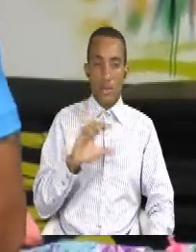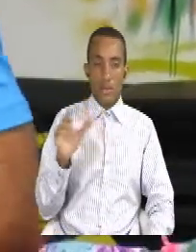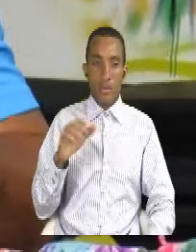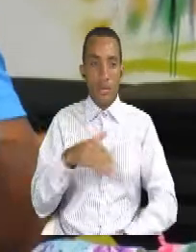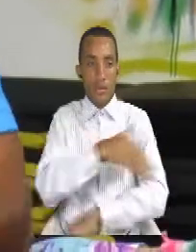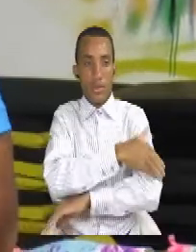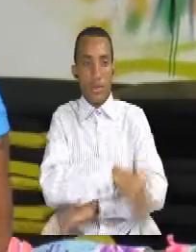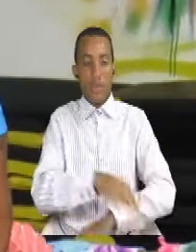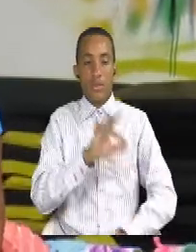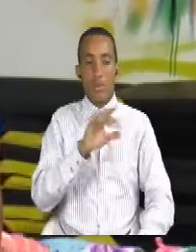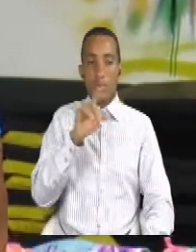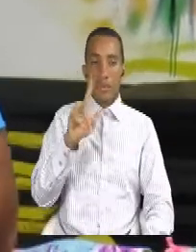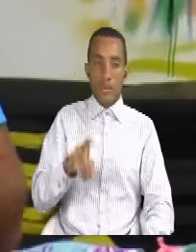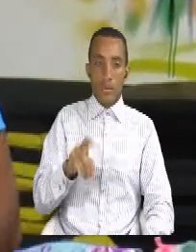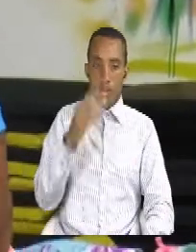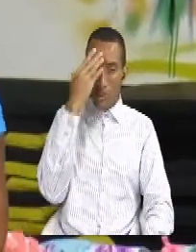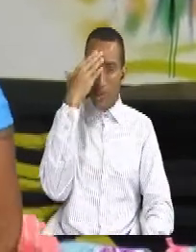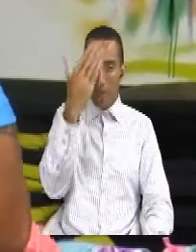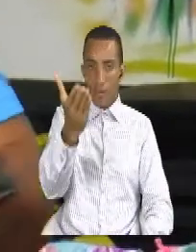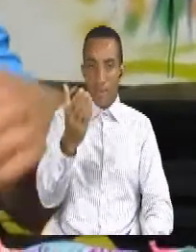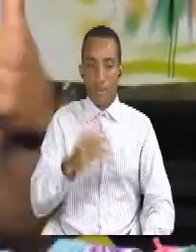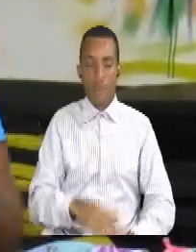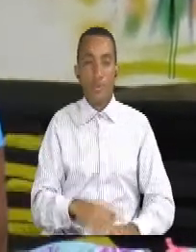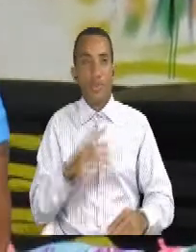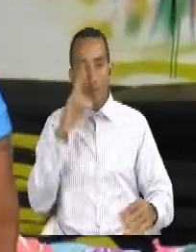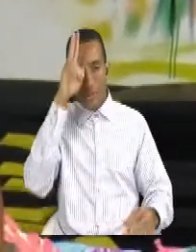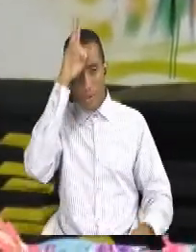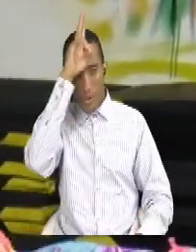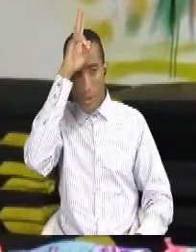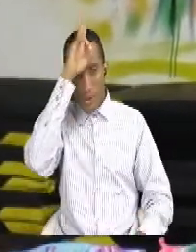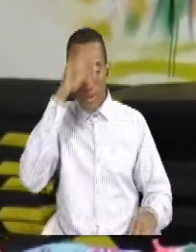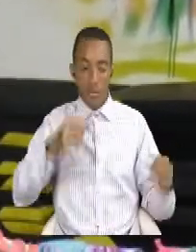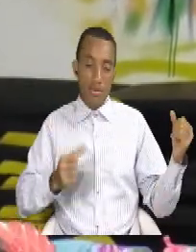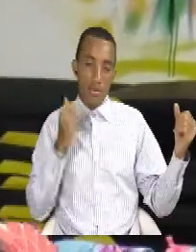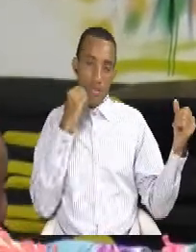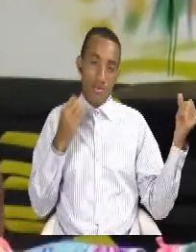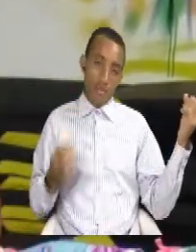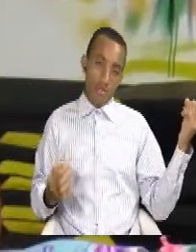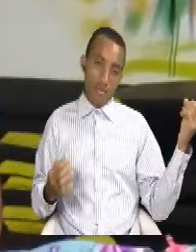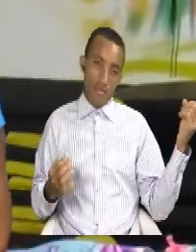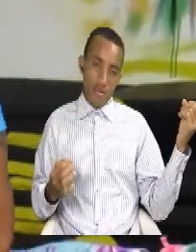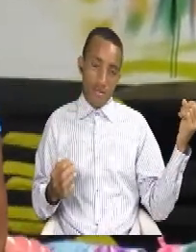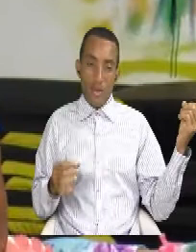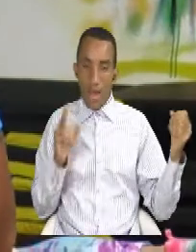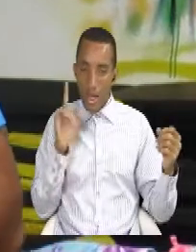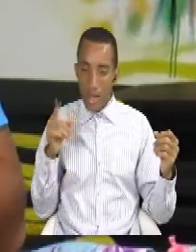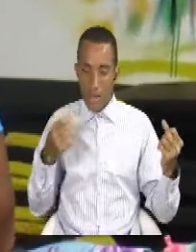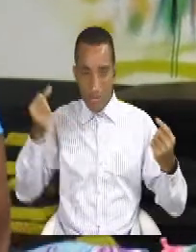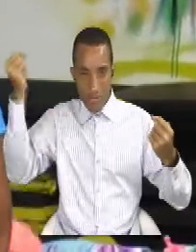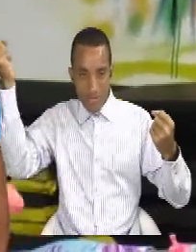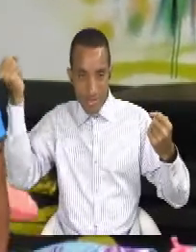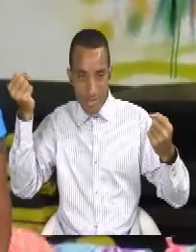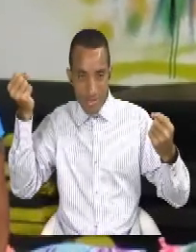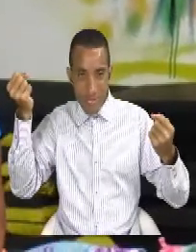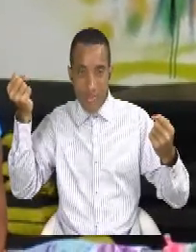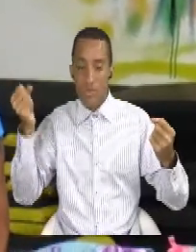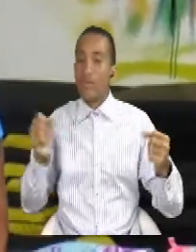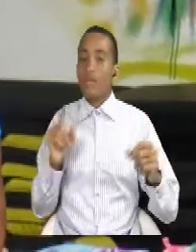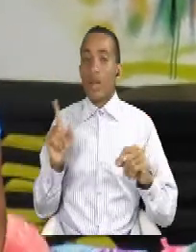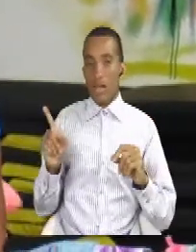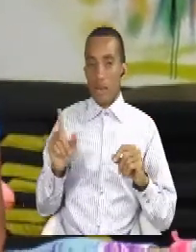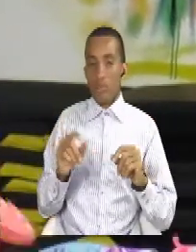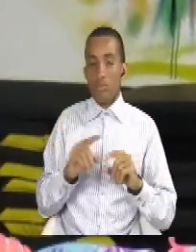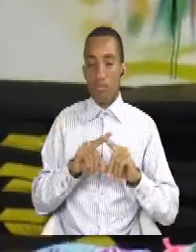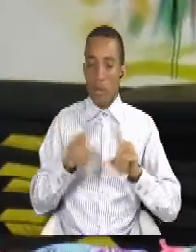36. Invitarlos a que hagan actividad física, a que se vean mejor, a que se alimenten bien, a que busquen algo diferente para